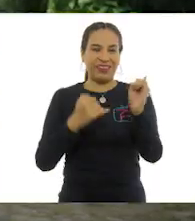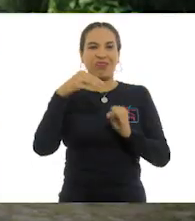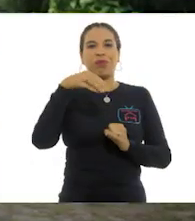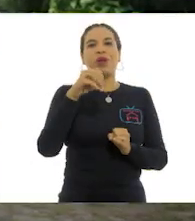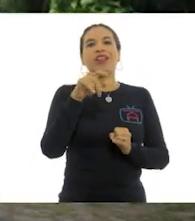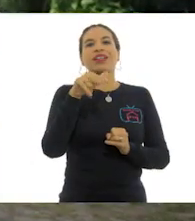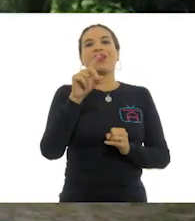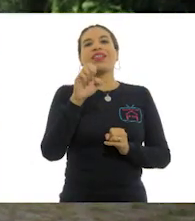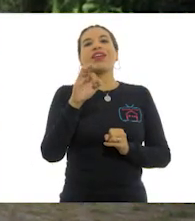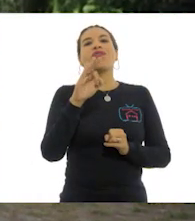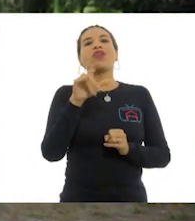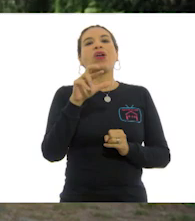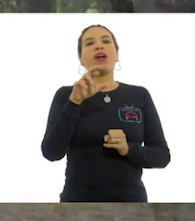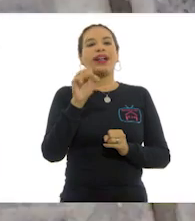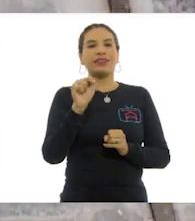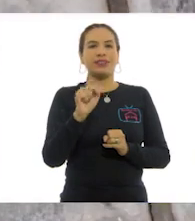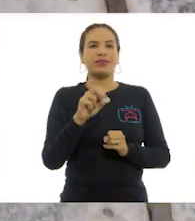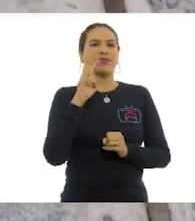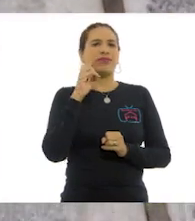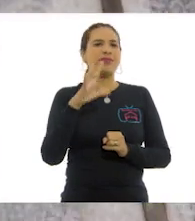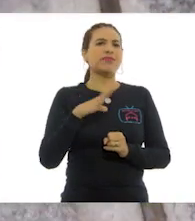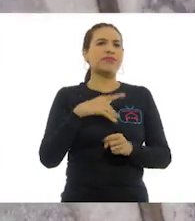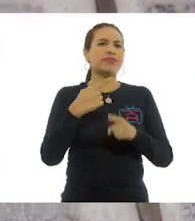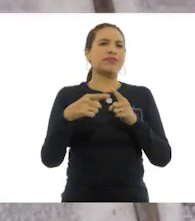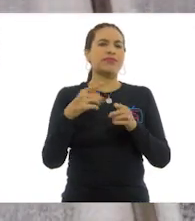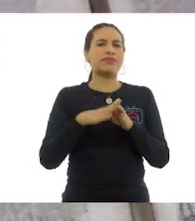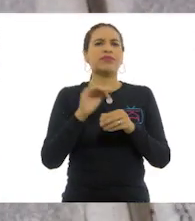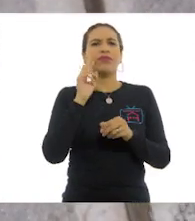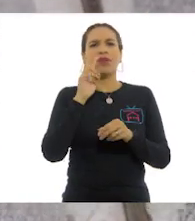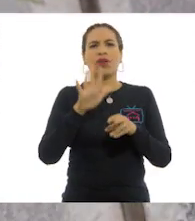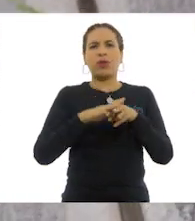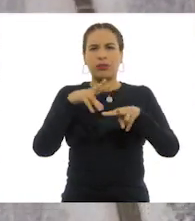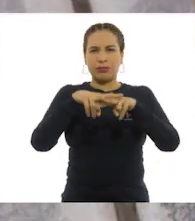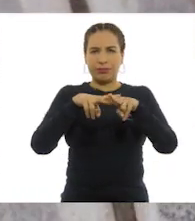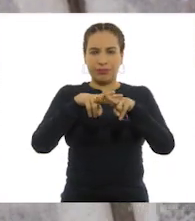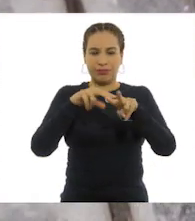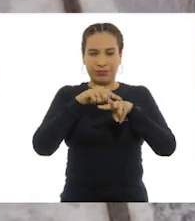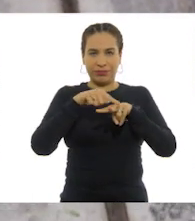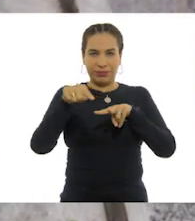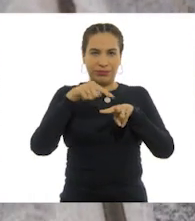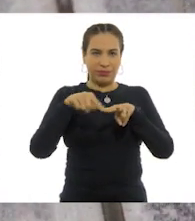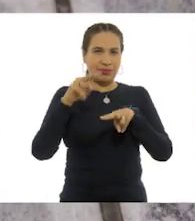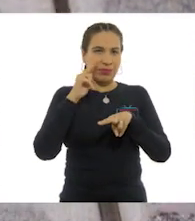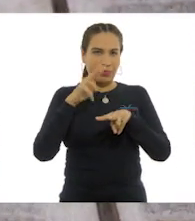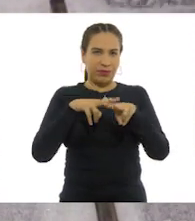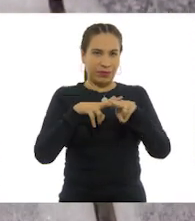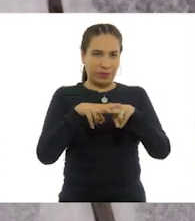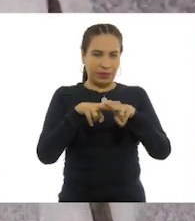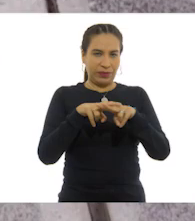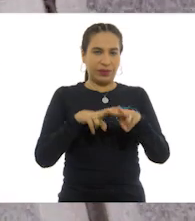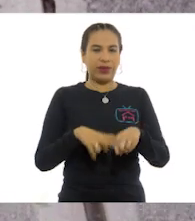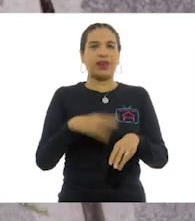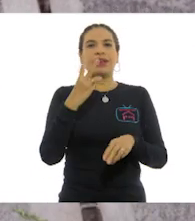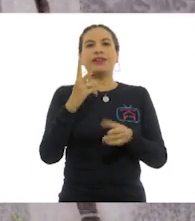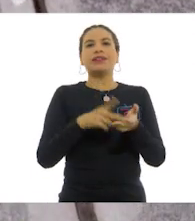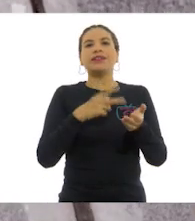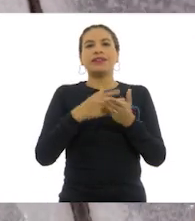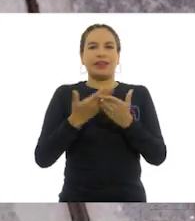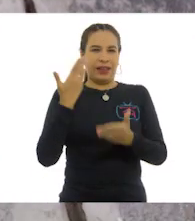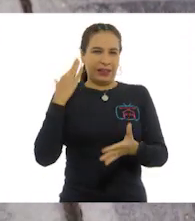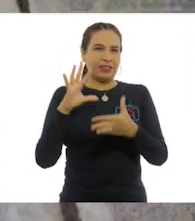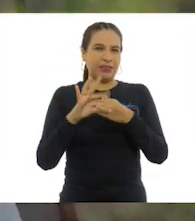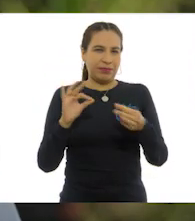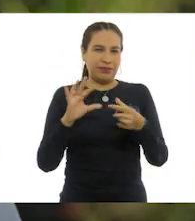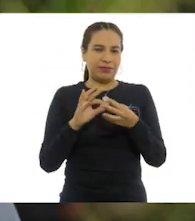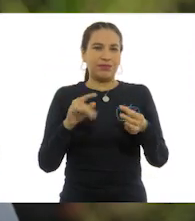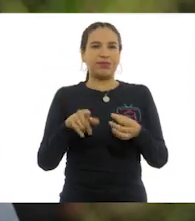Flores. Oye, y vi por ahí los restos de una vía de tren. Debo señalar que la hacienda, en sus 3 vocaciones, decíamos al principio,